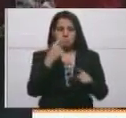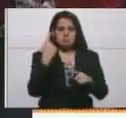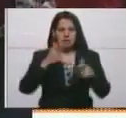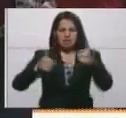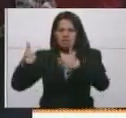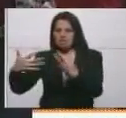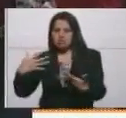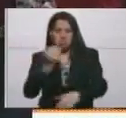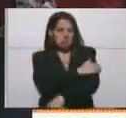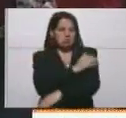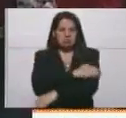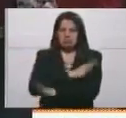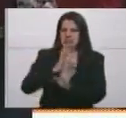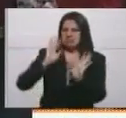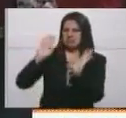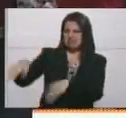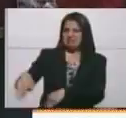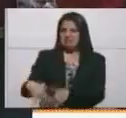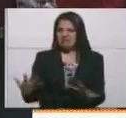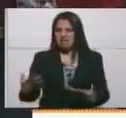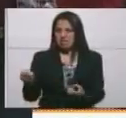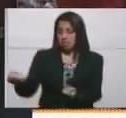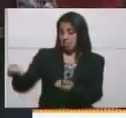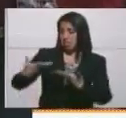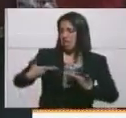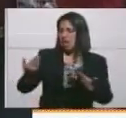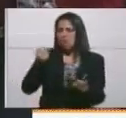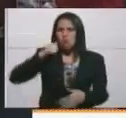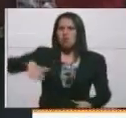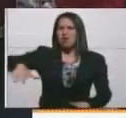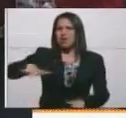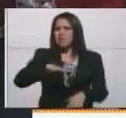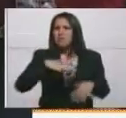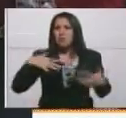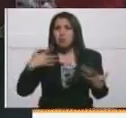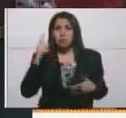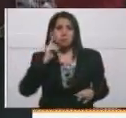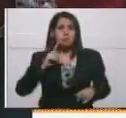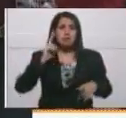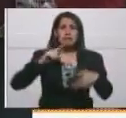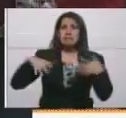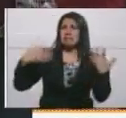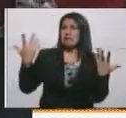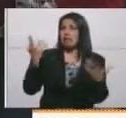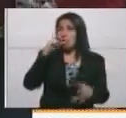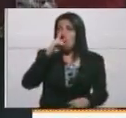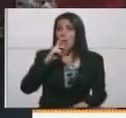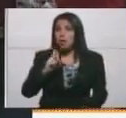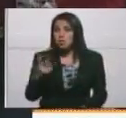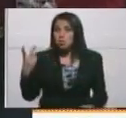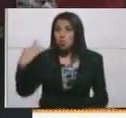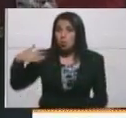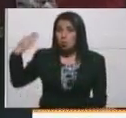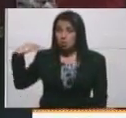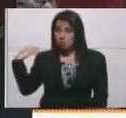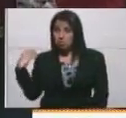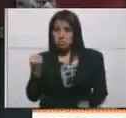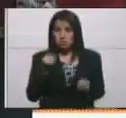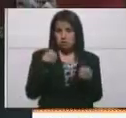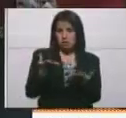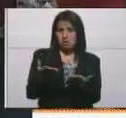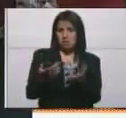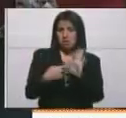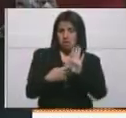allá. ¿Qué le pueden ofrecer al pueblo? ¿Qué le pueden ofrecer? Hace 2 años ofrecieron